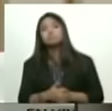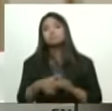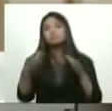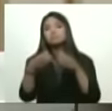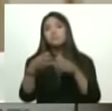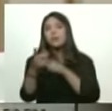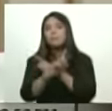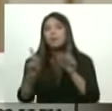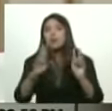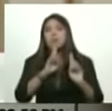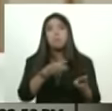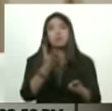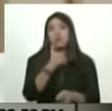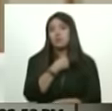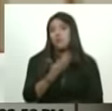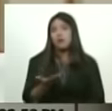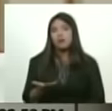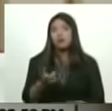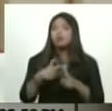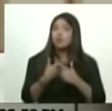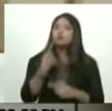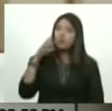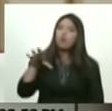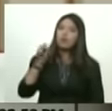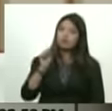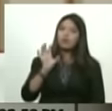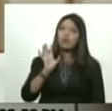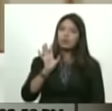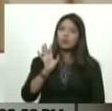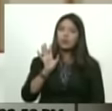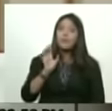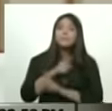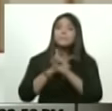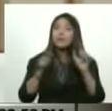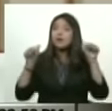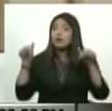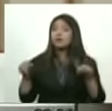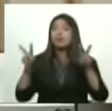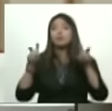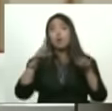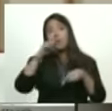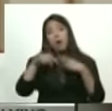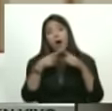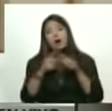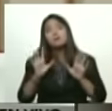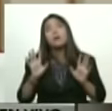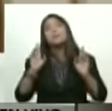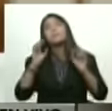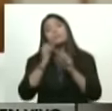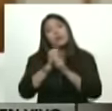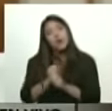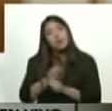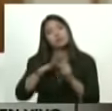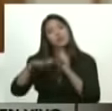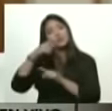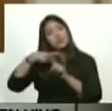pero no hay respuesta después de las reuniones, entonces yo los entiendo en esa parte, pero esto es un nuevo año y esperemos que las cosas sean